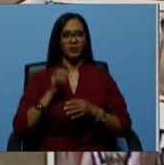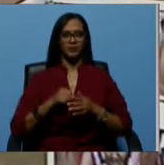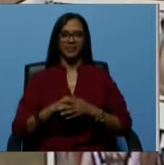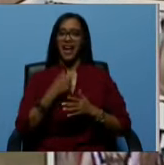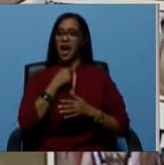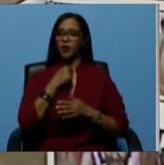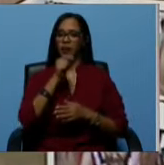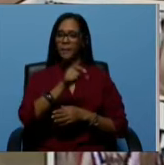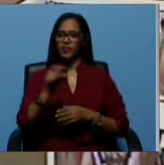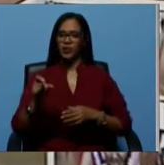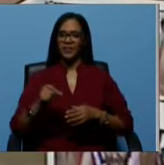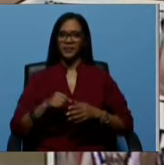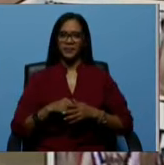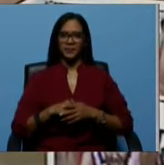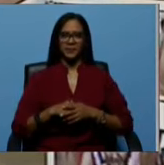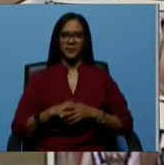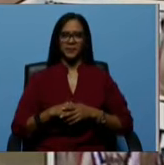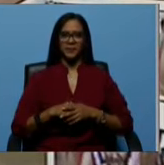cliente.